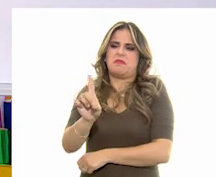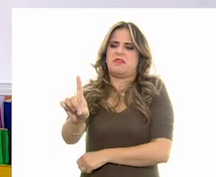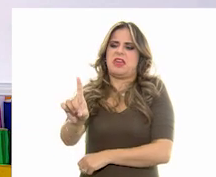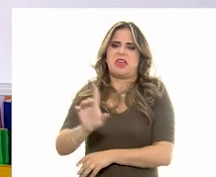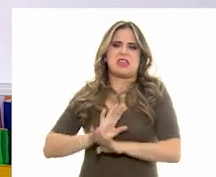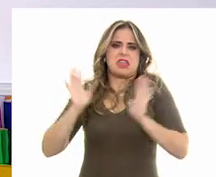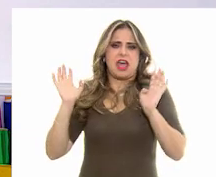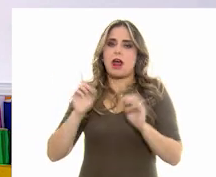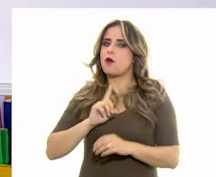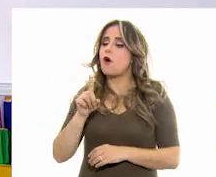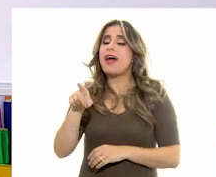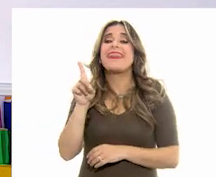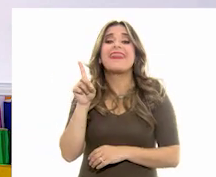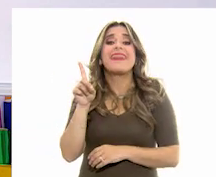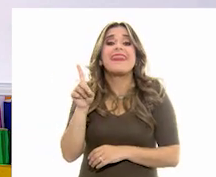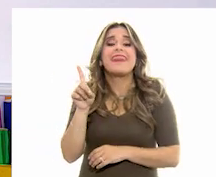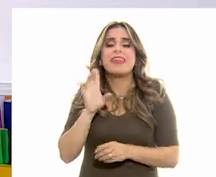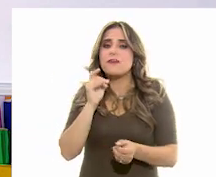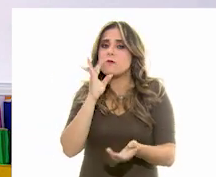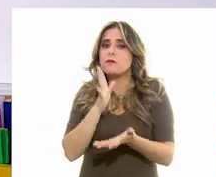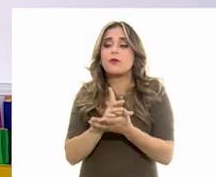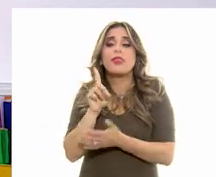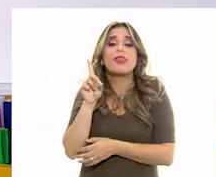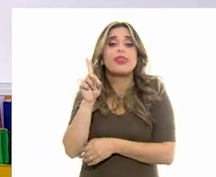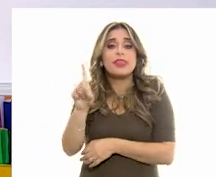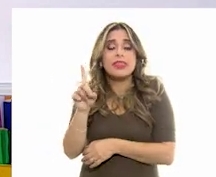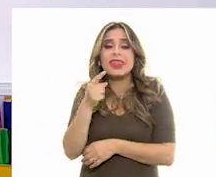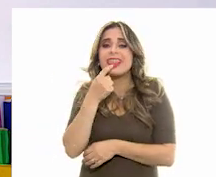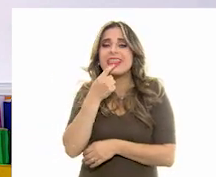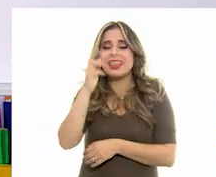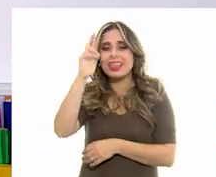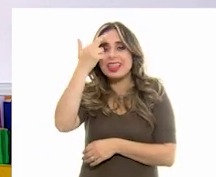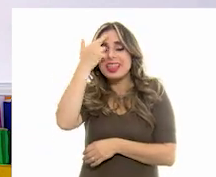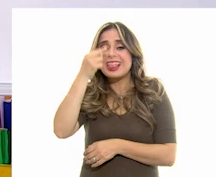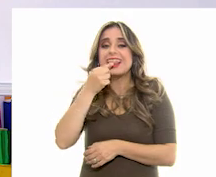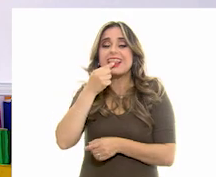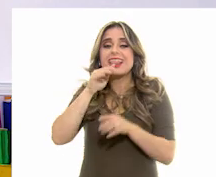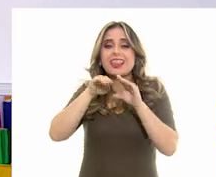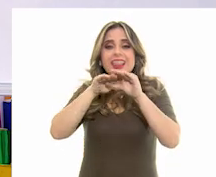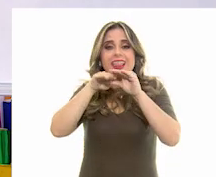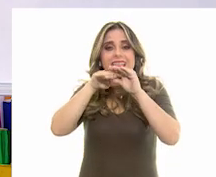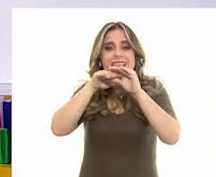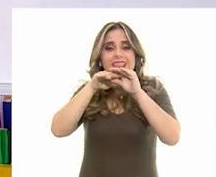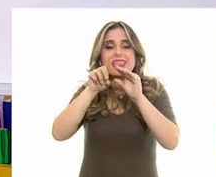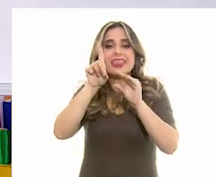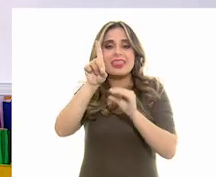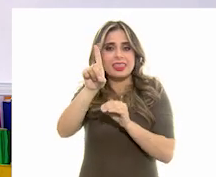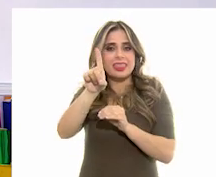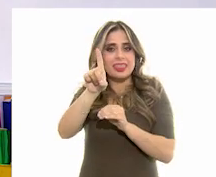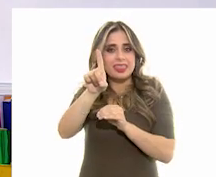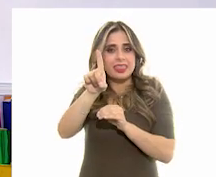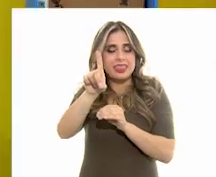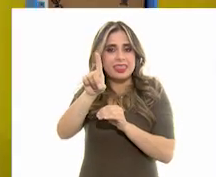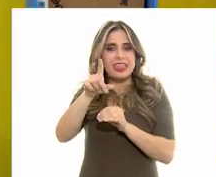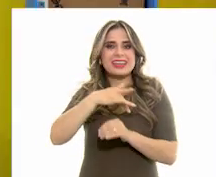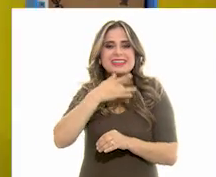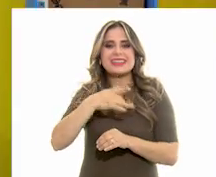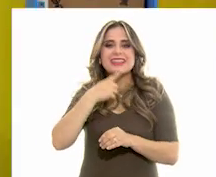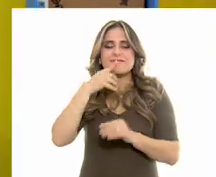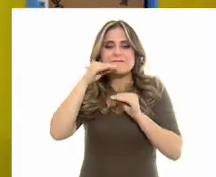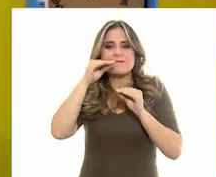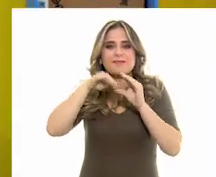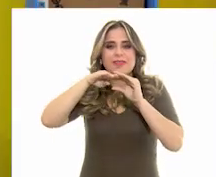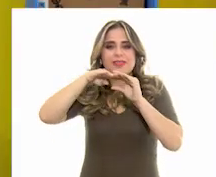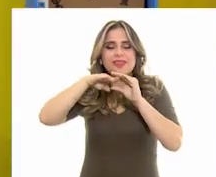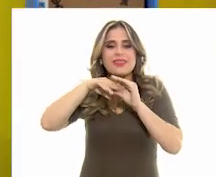R. Acuérdense que la lengua entre los dientes, y hasta se siente la vibración,